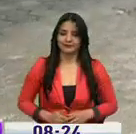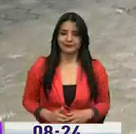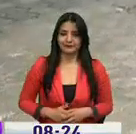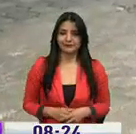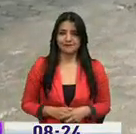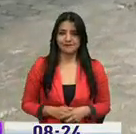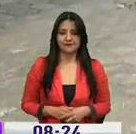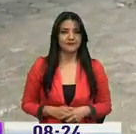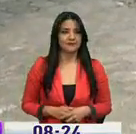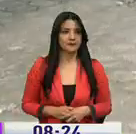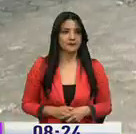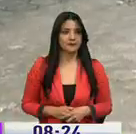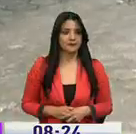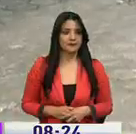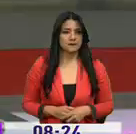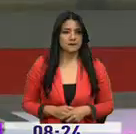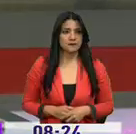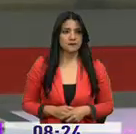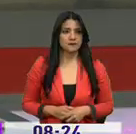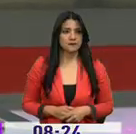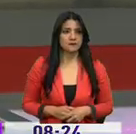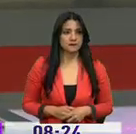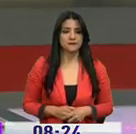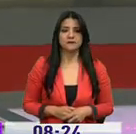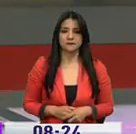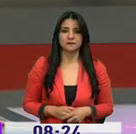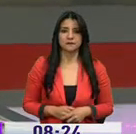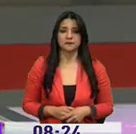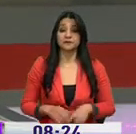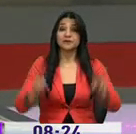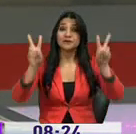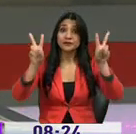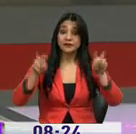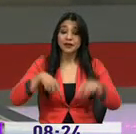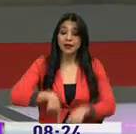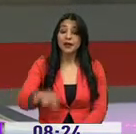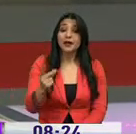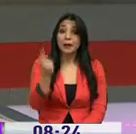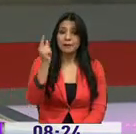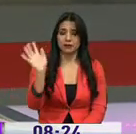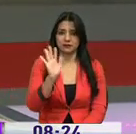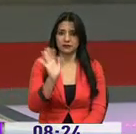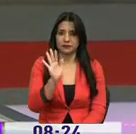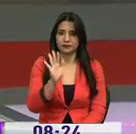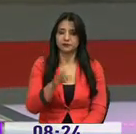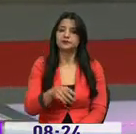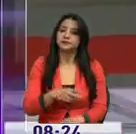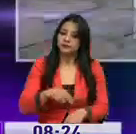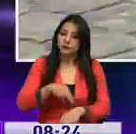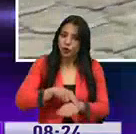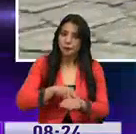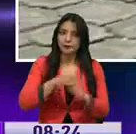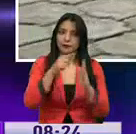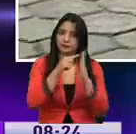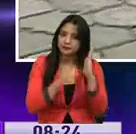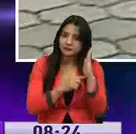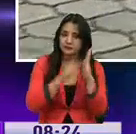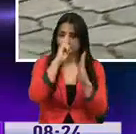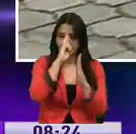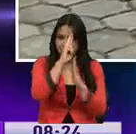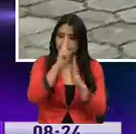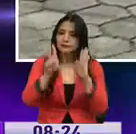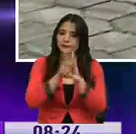Quito informó Andrea Orbe. El tema no solamente es que no vayan rápido, el tema es que vayan a la normativa adecuada.